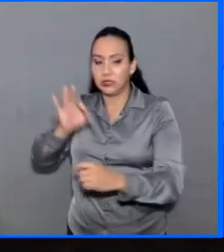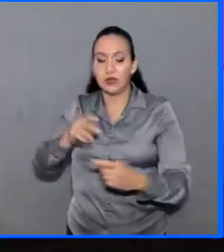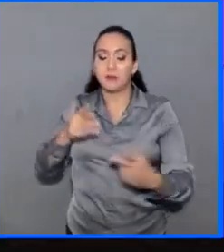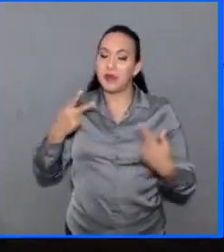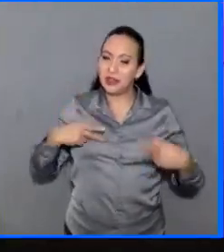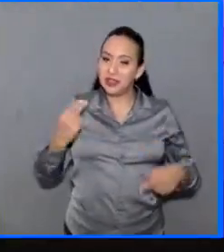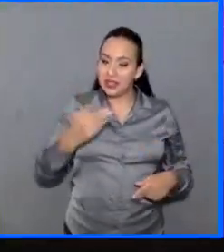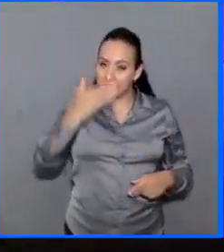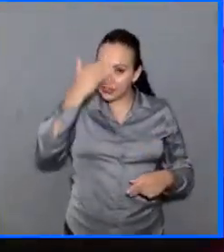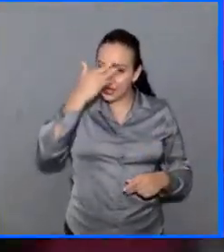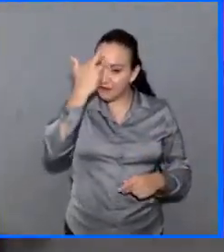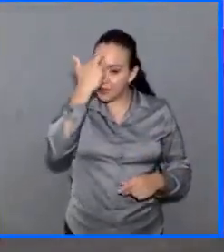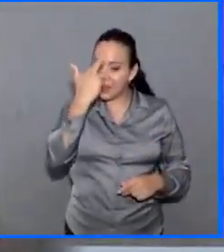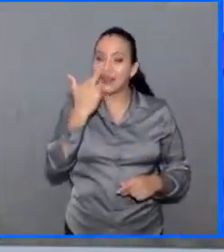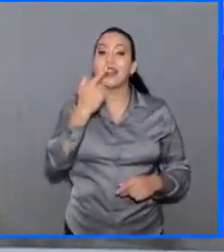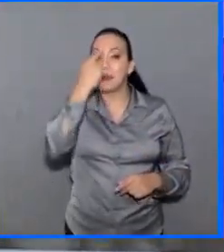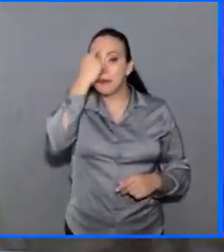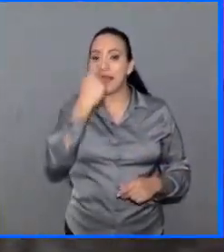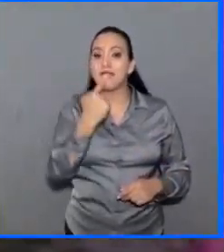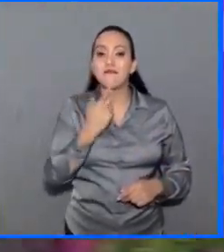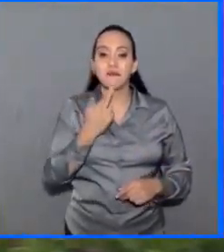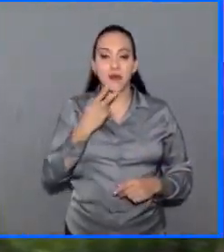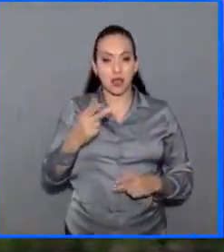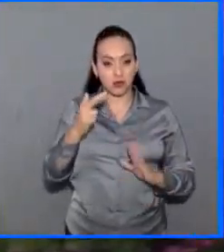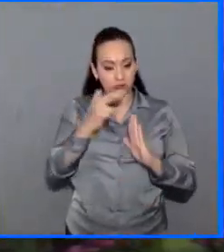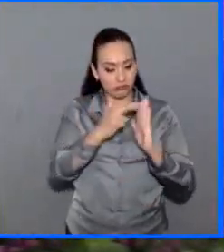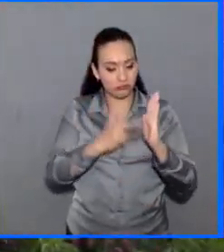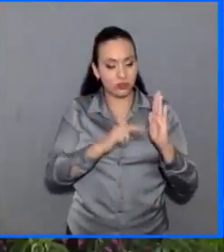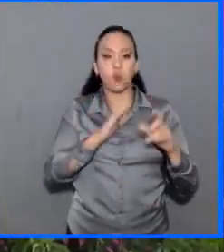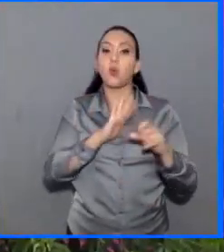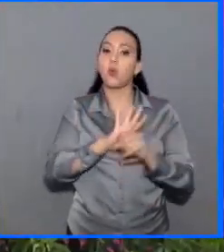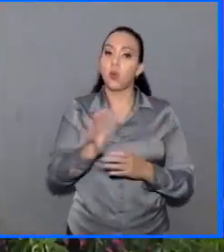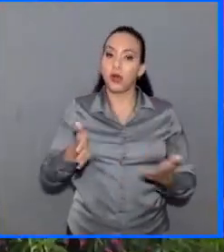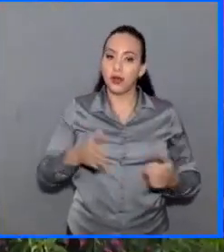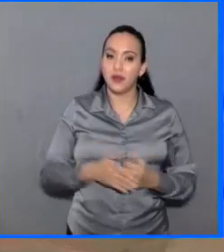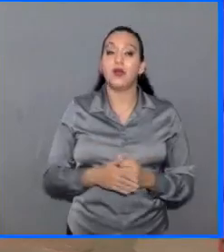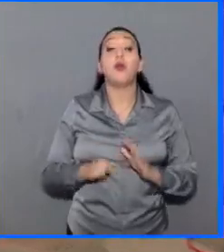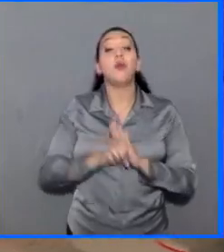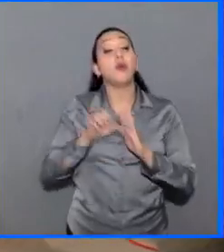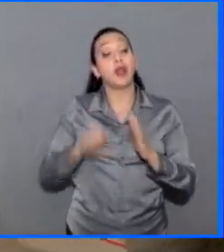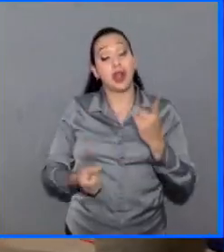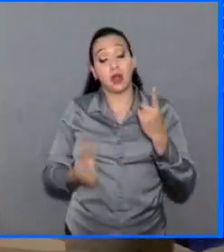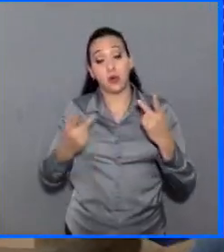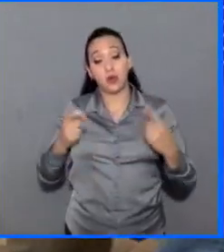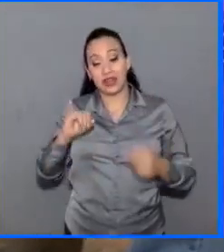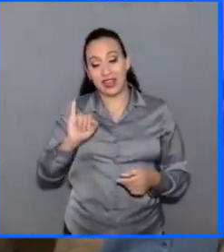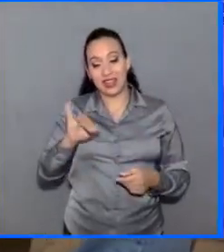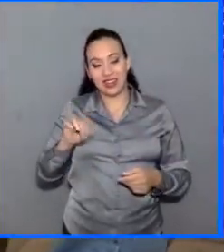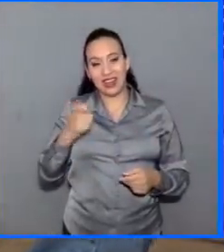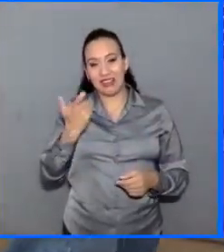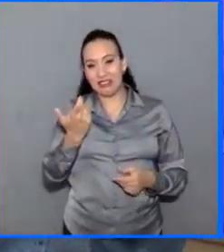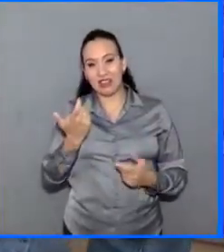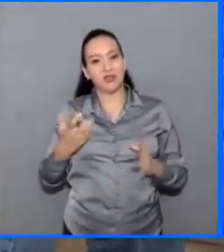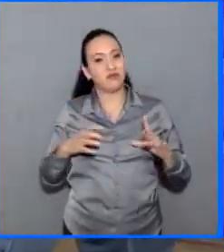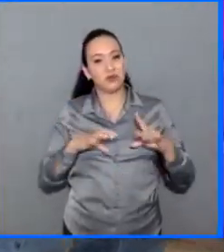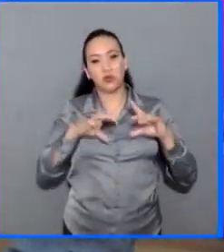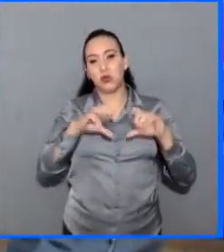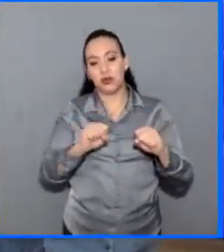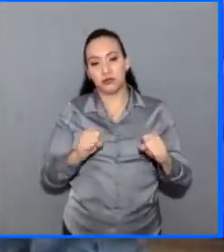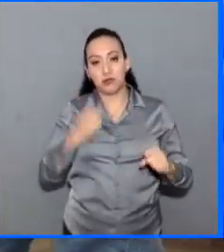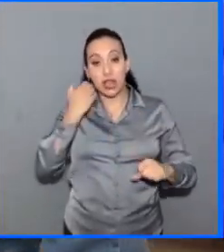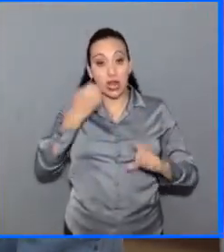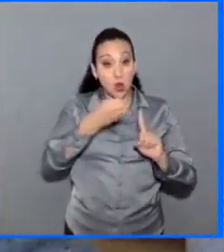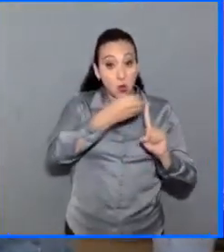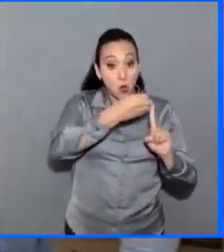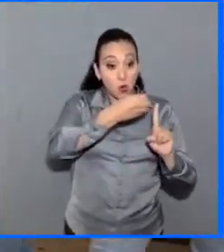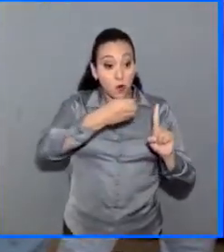reglas. Otro tema expuesto fue las carencias económicas que enfrenta el INE al organizar un proceso electoral donde estarán en